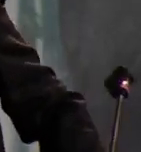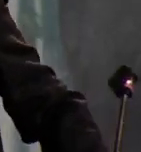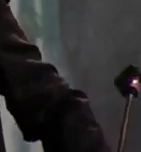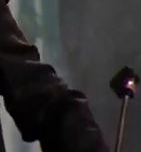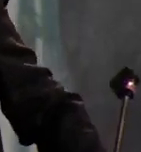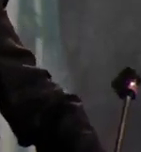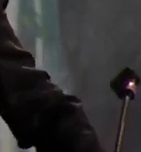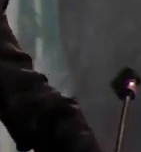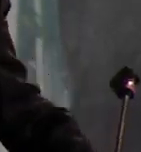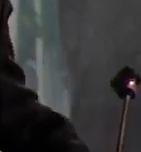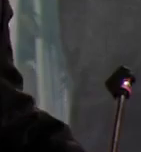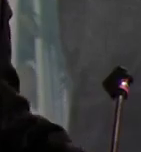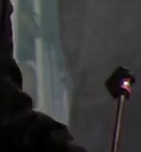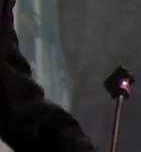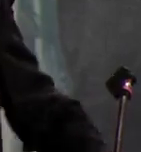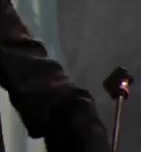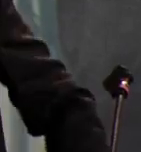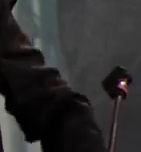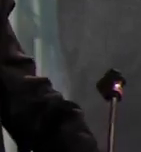hacerte,